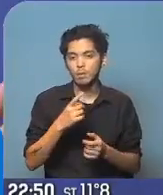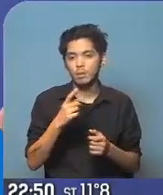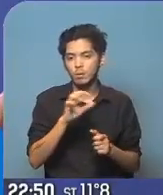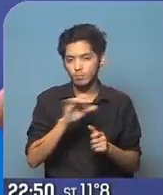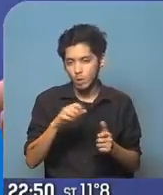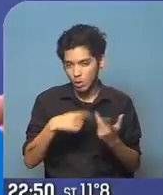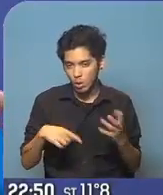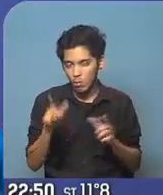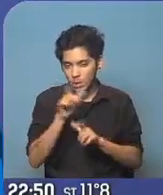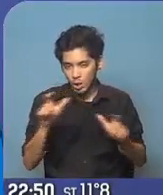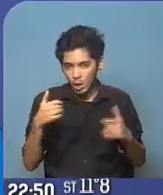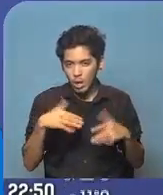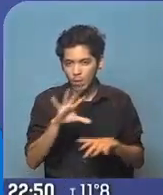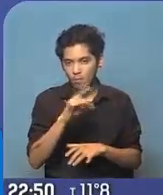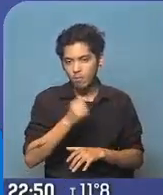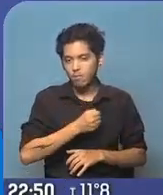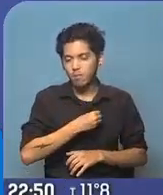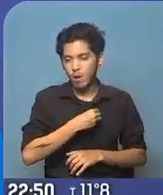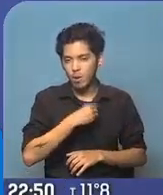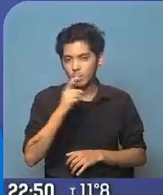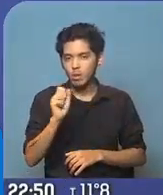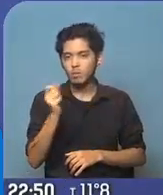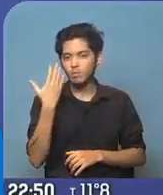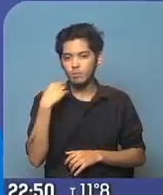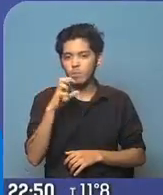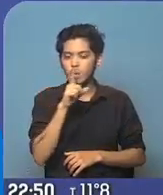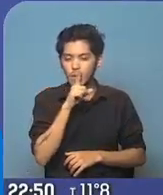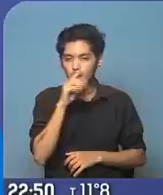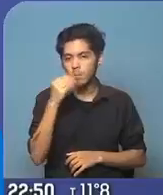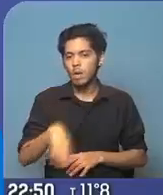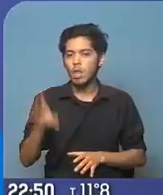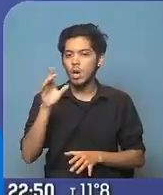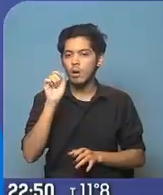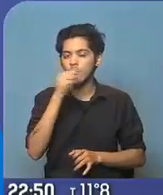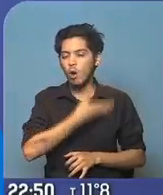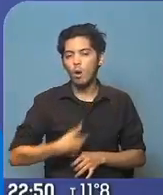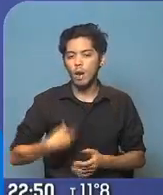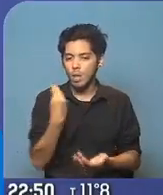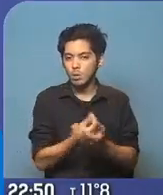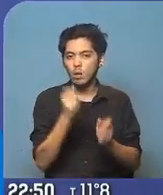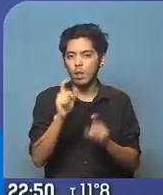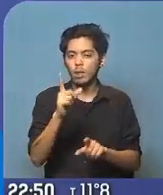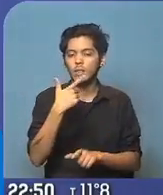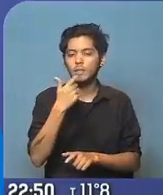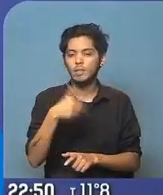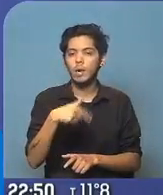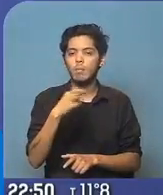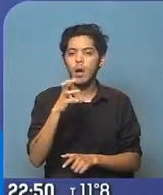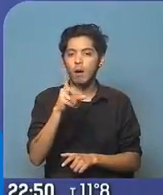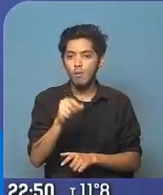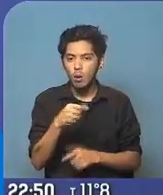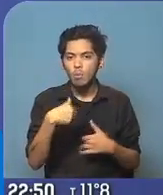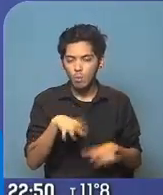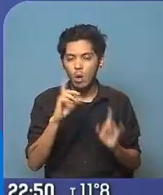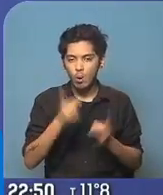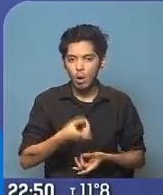que es por ahí el candidato favorito del PT, aunque viene de perder la alcaldía de San Pablo, es un candidato que viene de perder una elección, pueda capitalizar ese